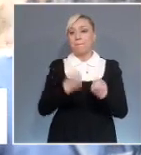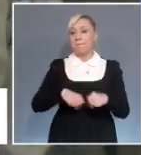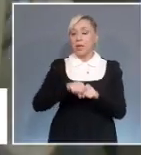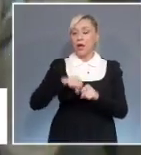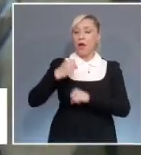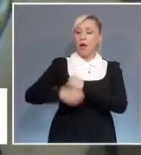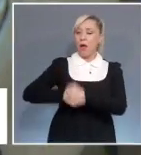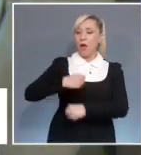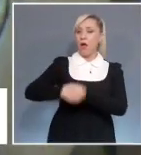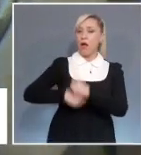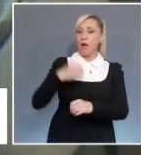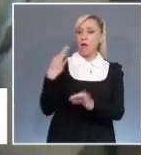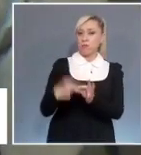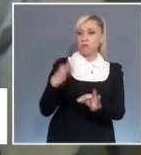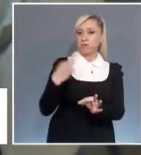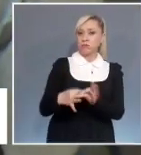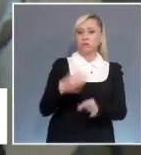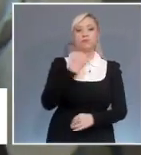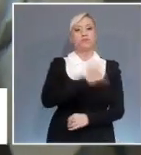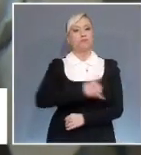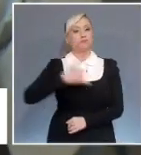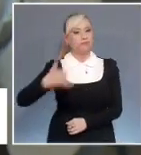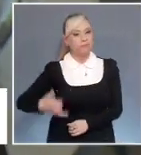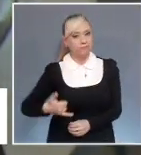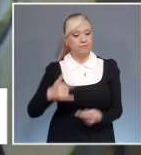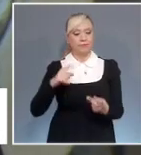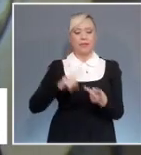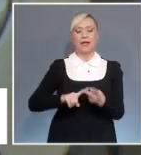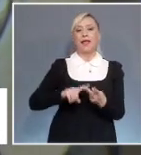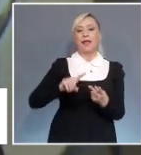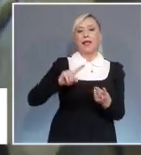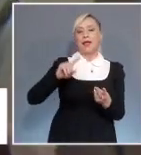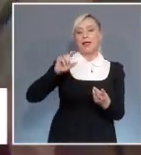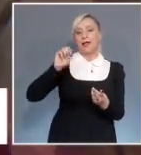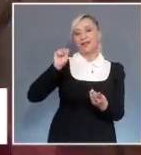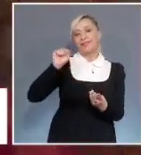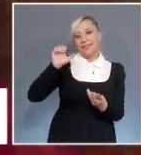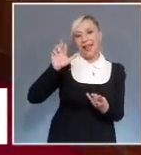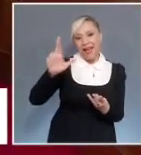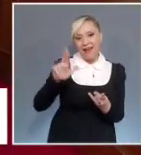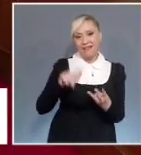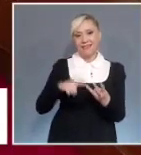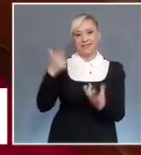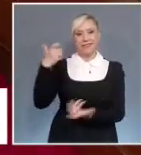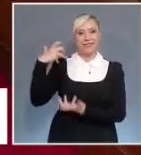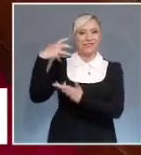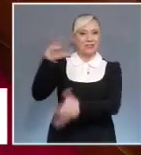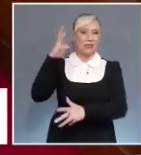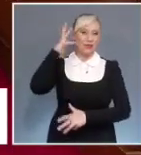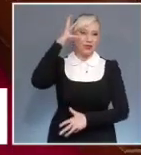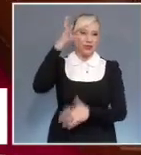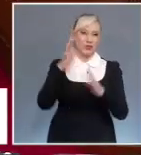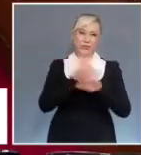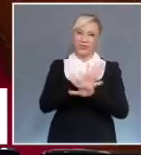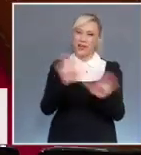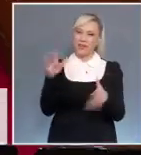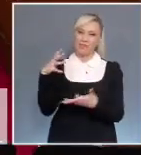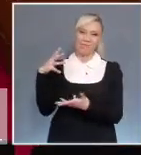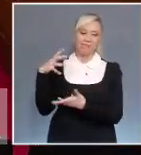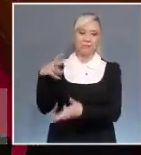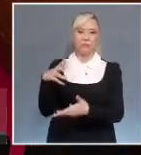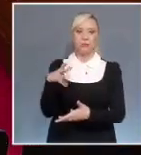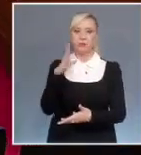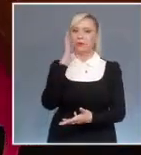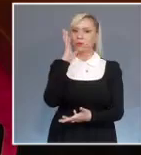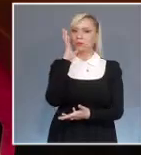Social, Infonavit y Sistema de Ahorro para el Retiro no pueden considerarse como excepciones para no agotar